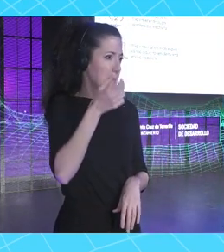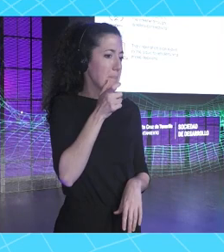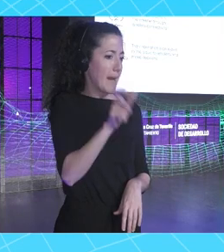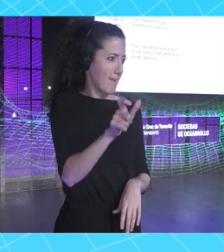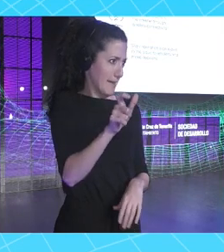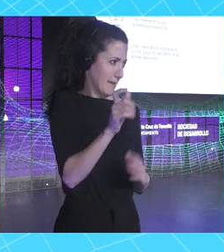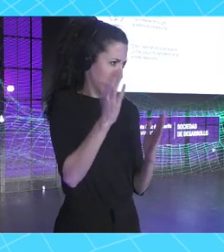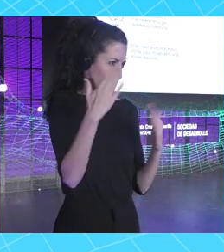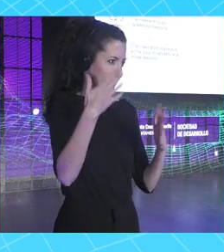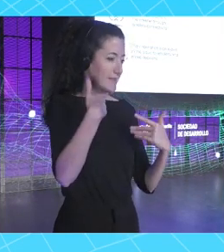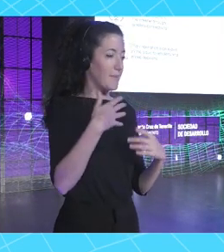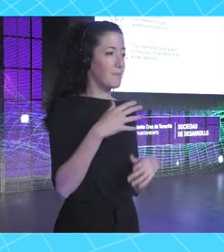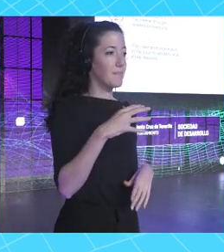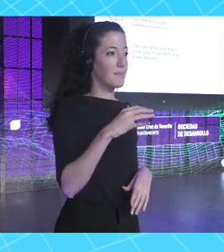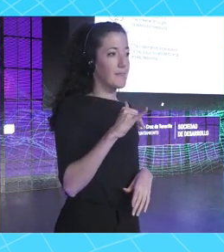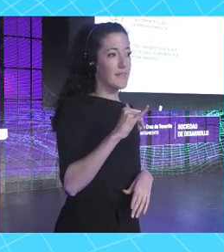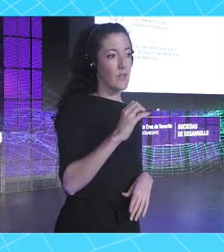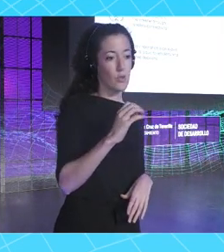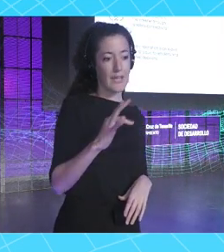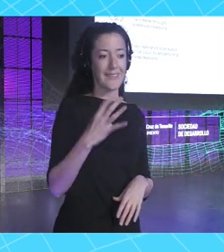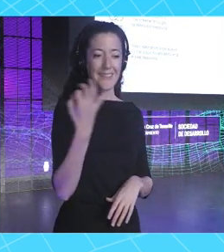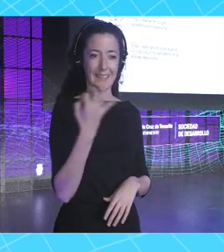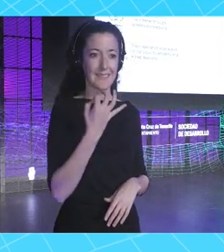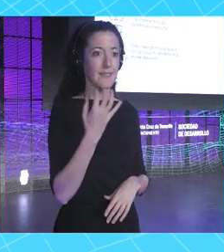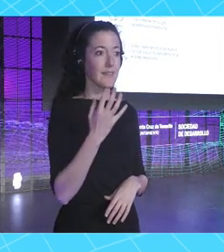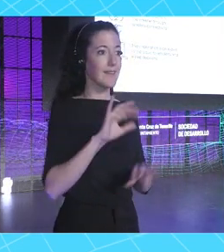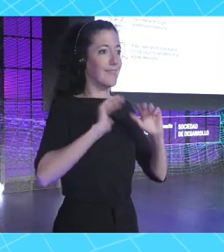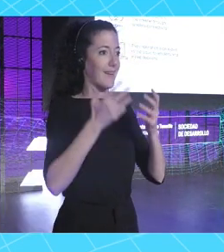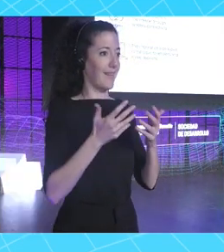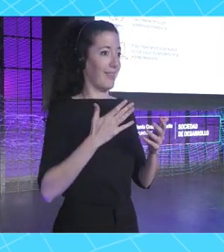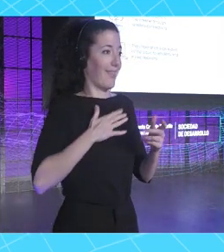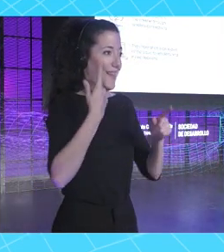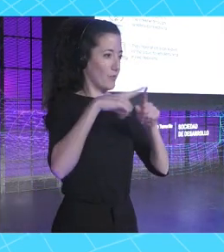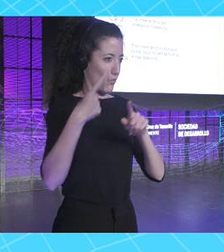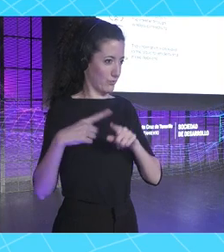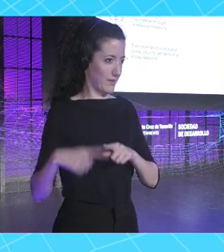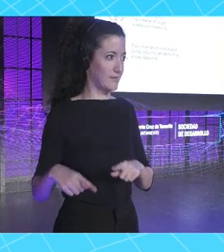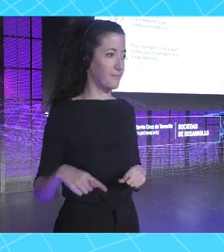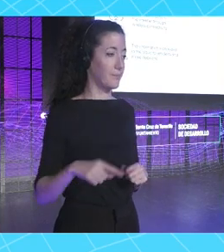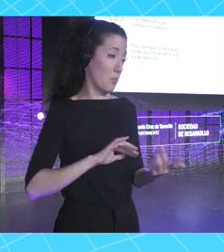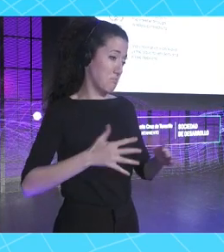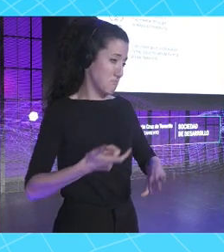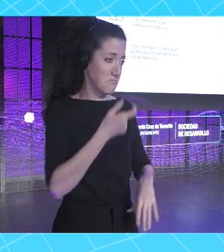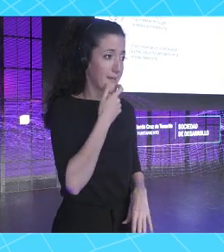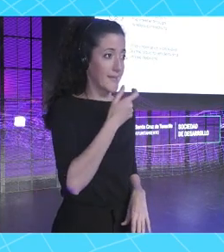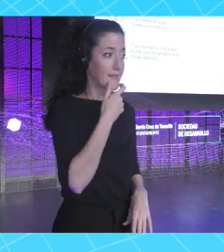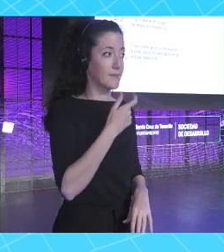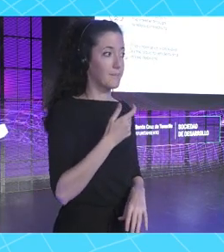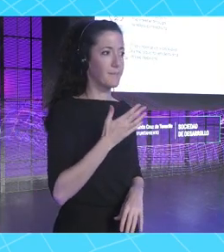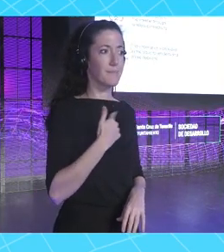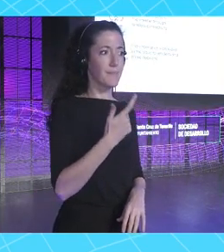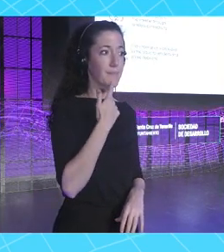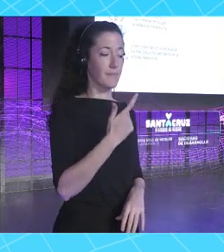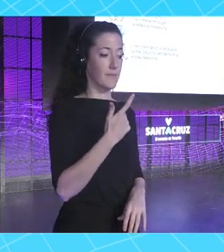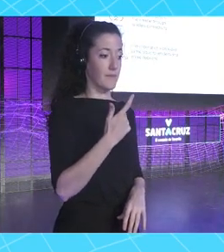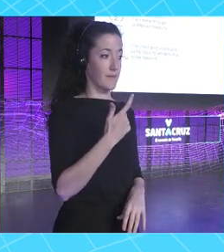de heliot bueno pues esto es el internet de las cosas el internet of things se trata Ni más ni menos de ser capaces de conectar el